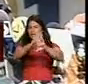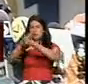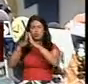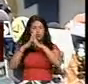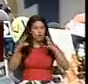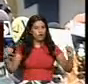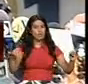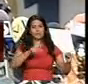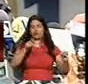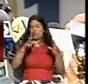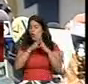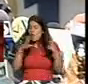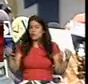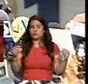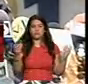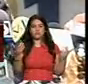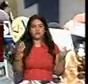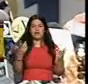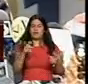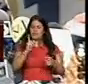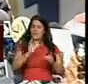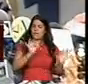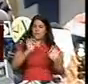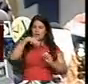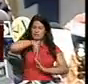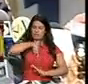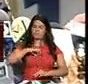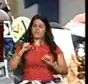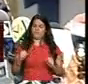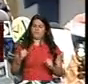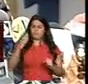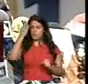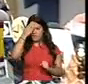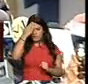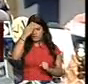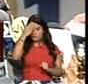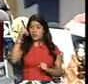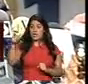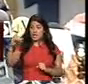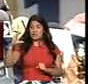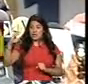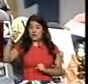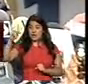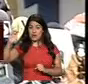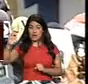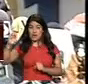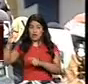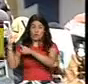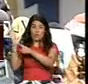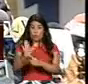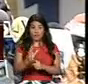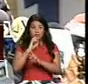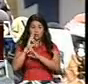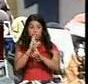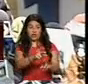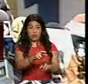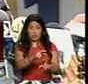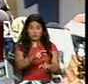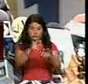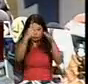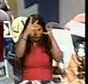prepararnos para que en el momento que cne tenga ya los resultados y los haga públicos